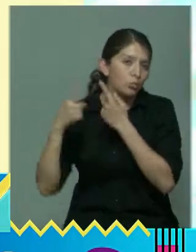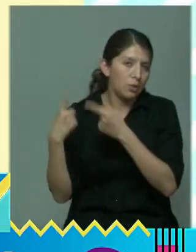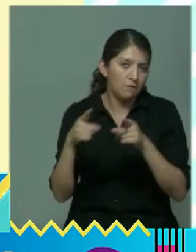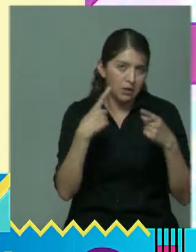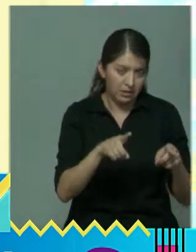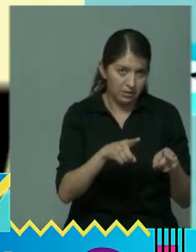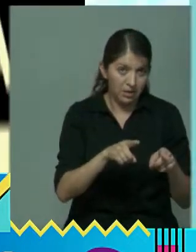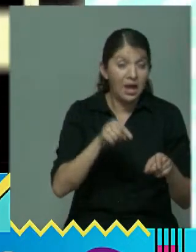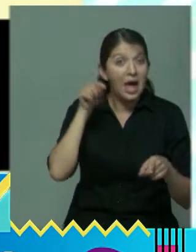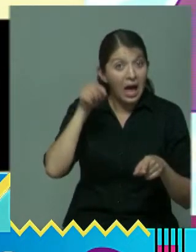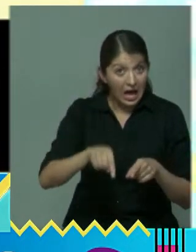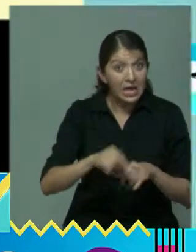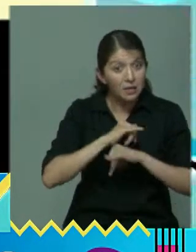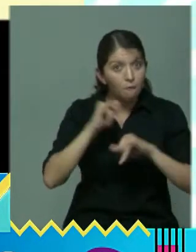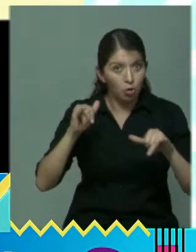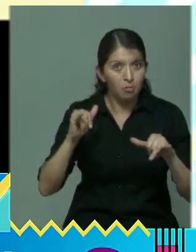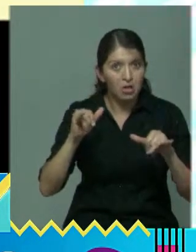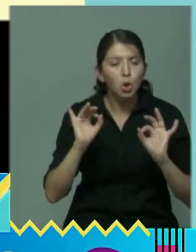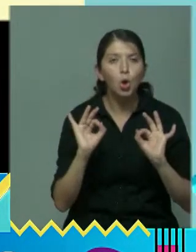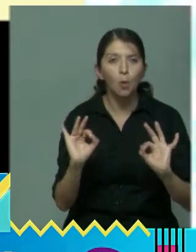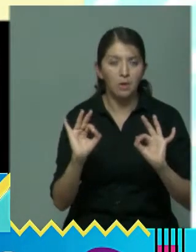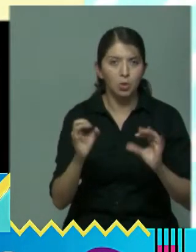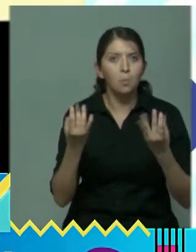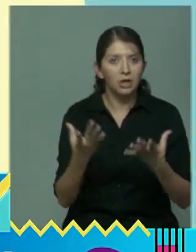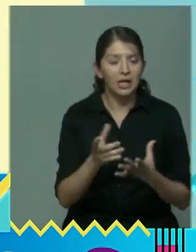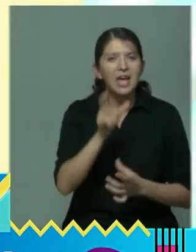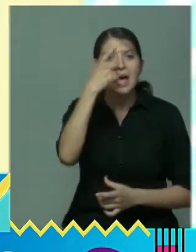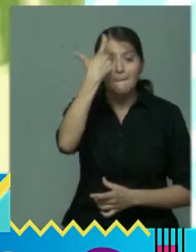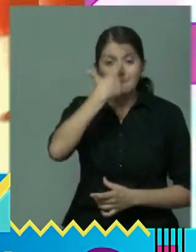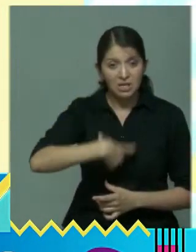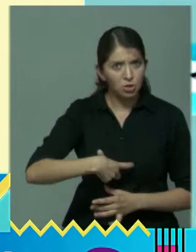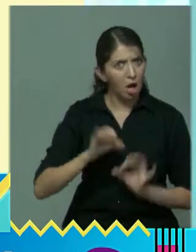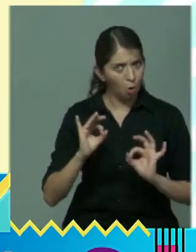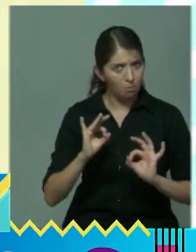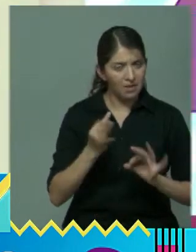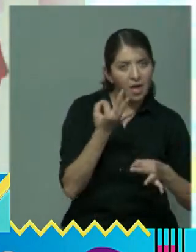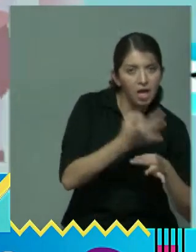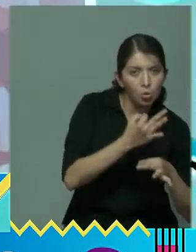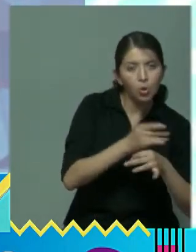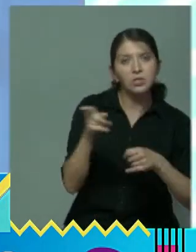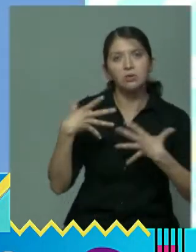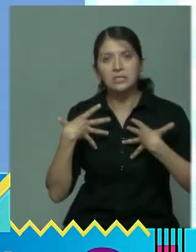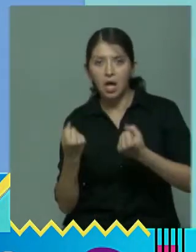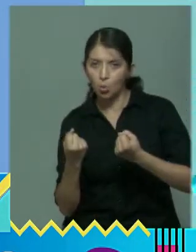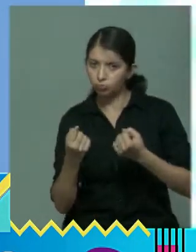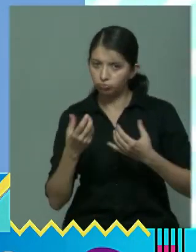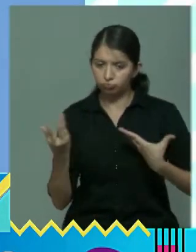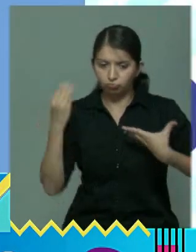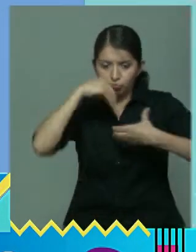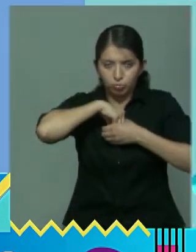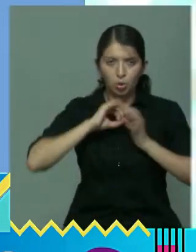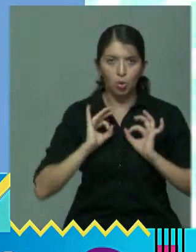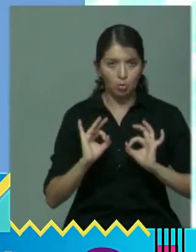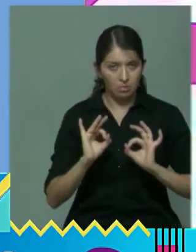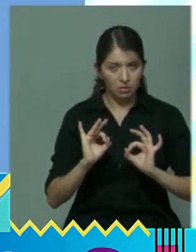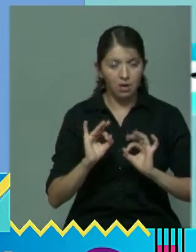abordaje integral, Claro. porque en definitiva las personas somos todo eso. Entonces, a veces nos quedamos un poquito cortos,